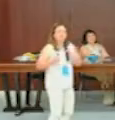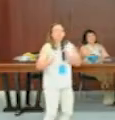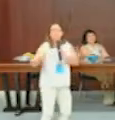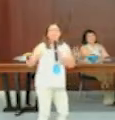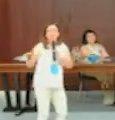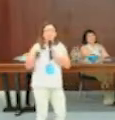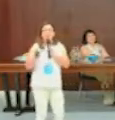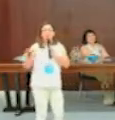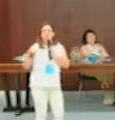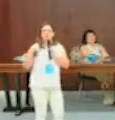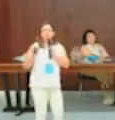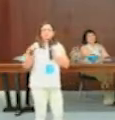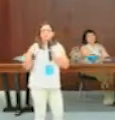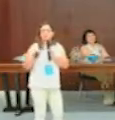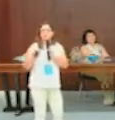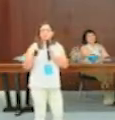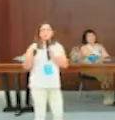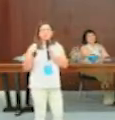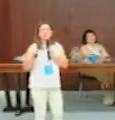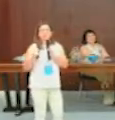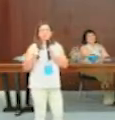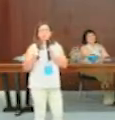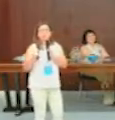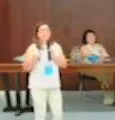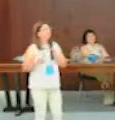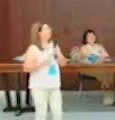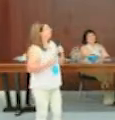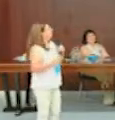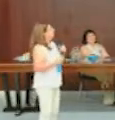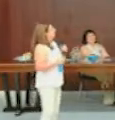y usted es un laboratorio, una ecografía y no lo tocamos.